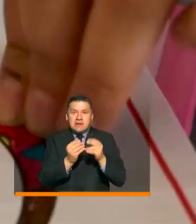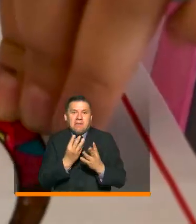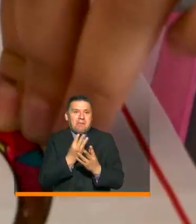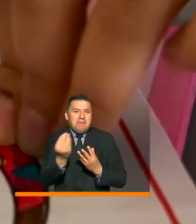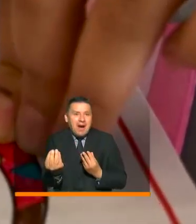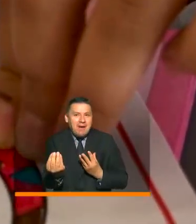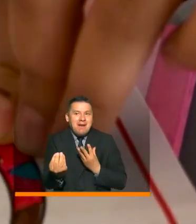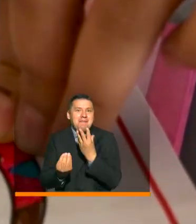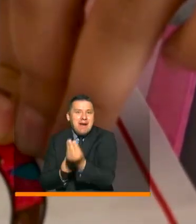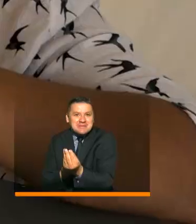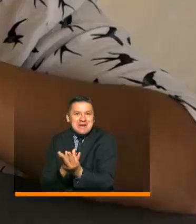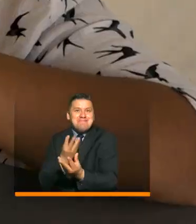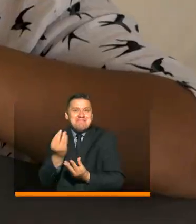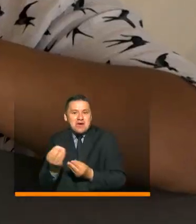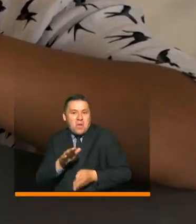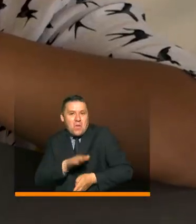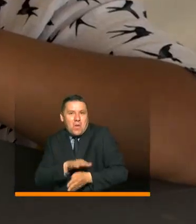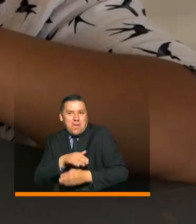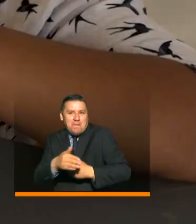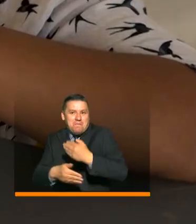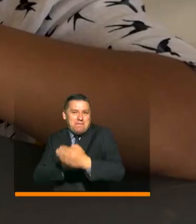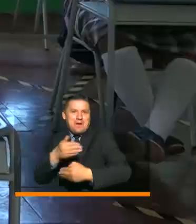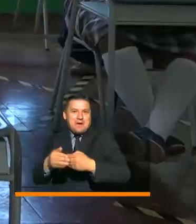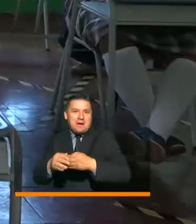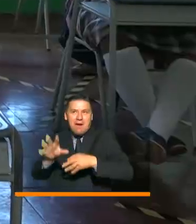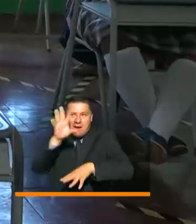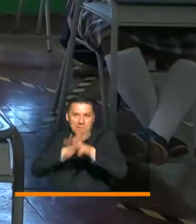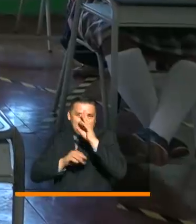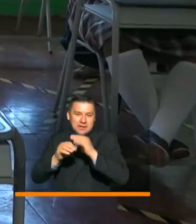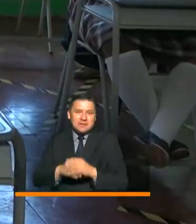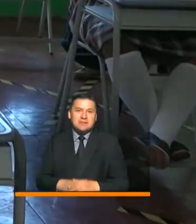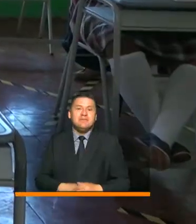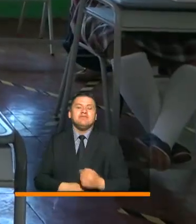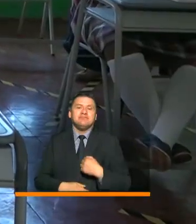regresan en alternancia y continúan su proceso de aprendizaje.